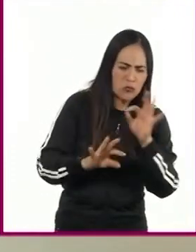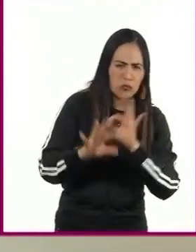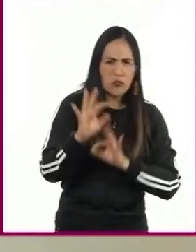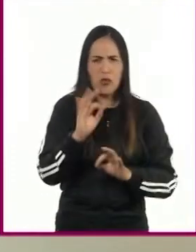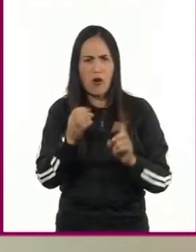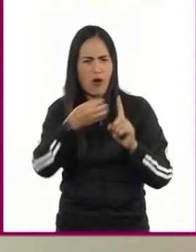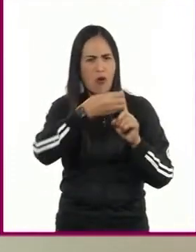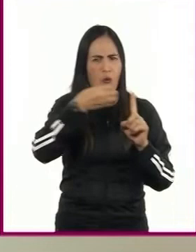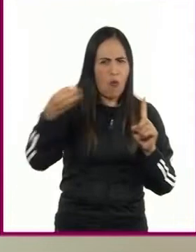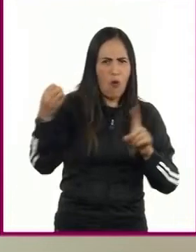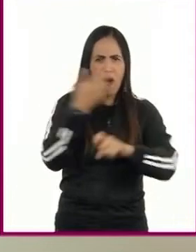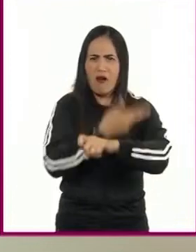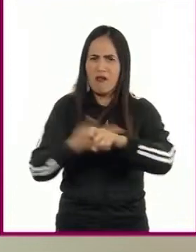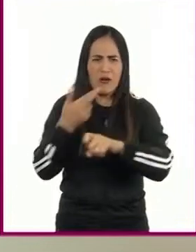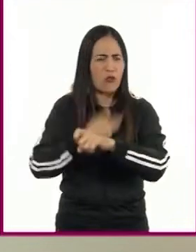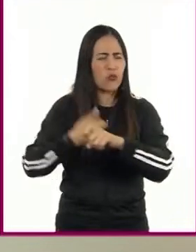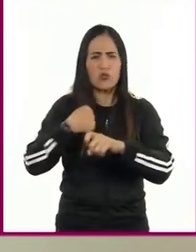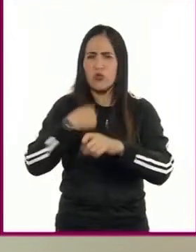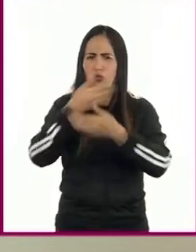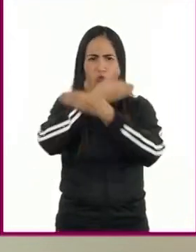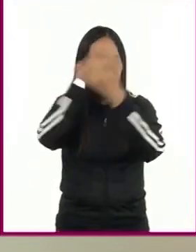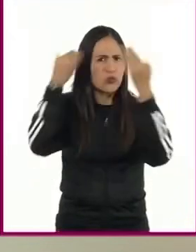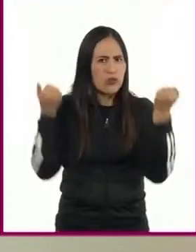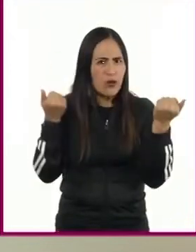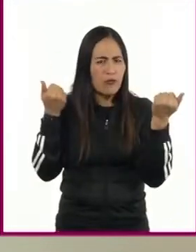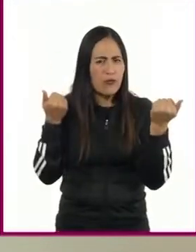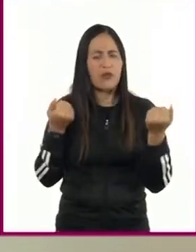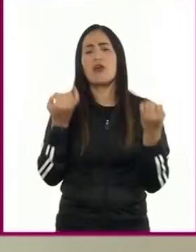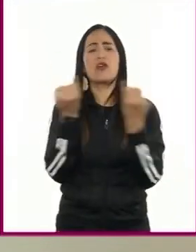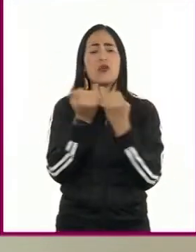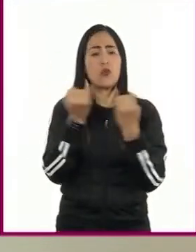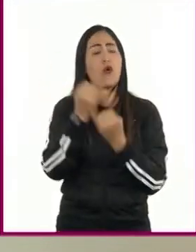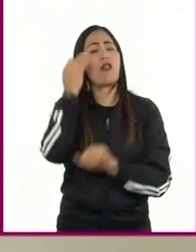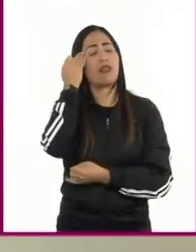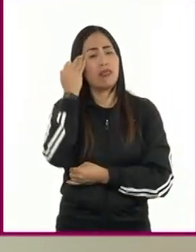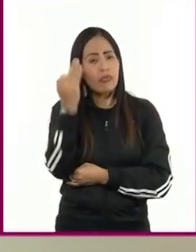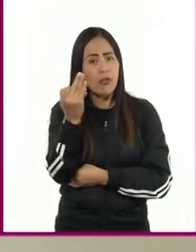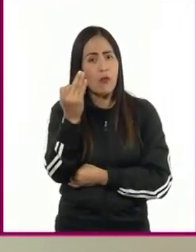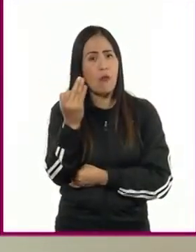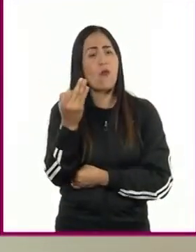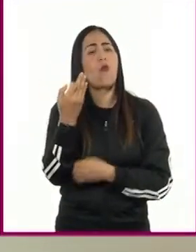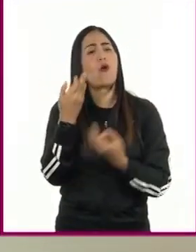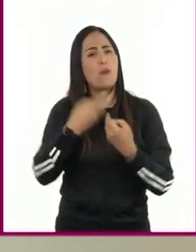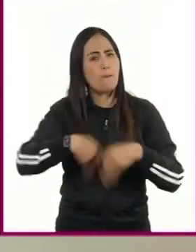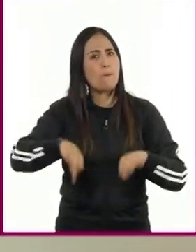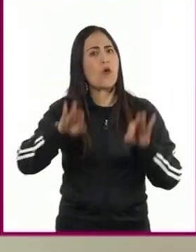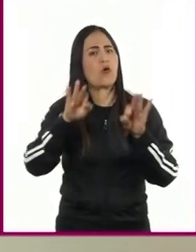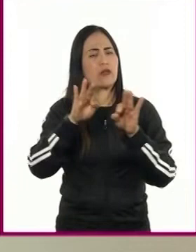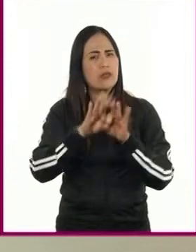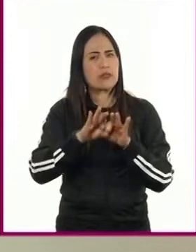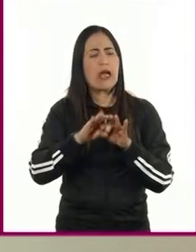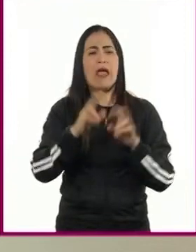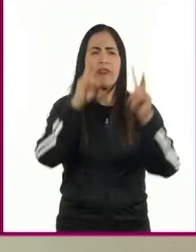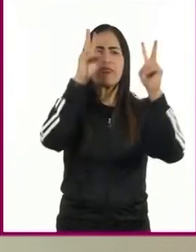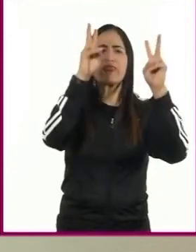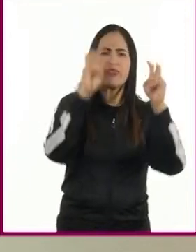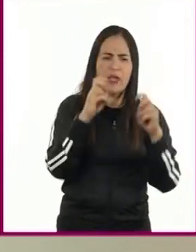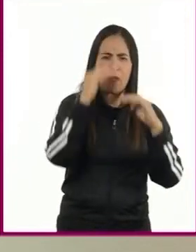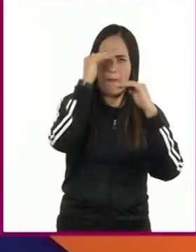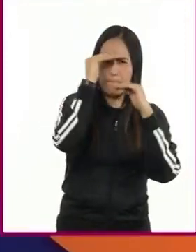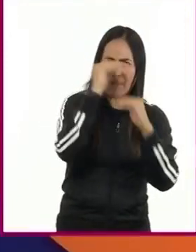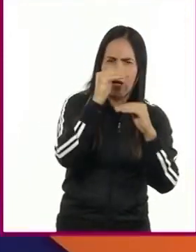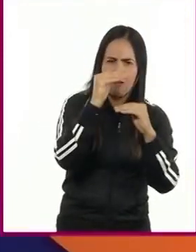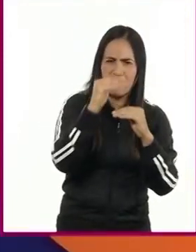exposición. Como lo dijo anteriormente, el tiempo también es fundamental, ya que si delimitamos nuestro tema, nos centraremos en él